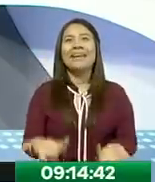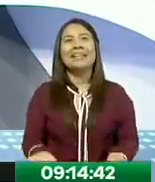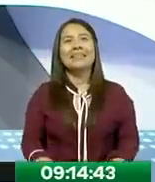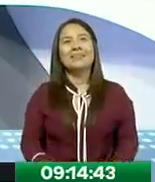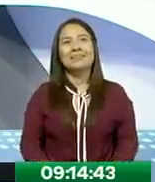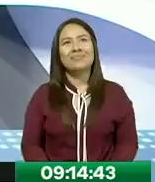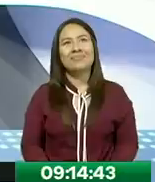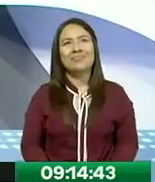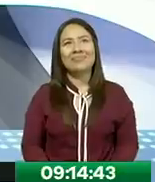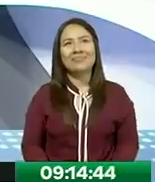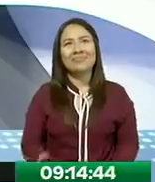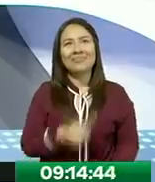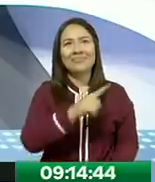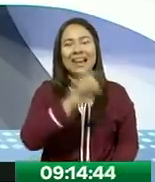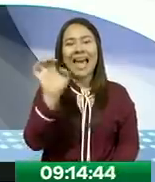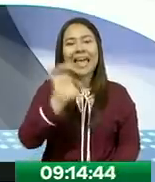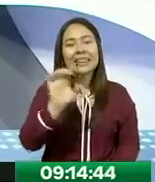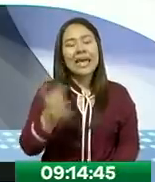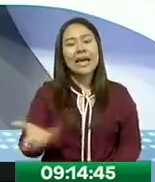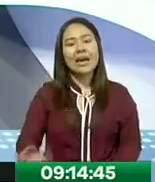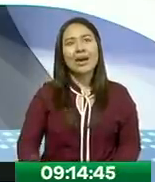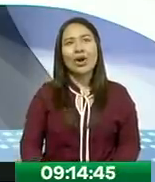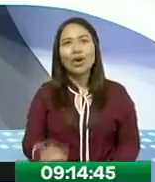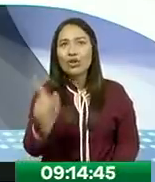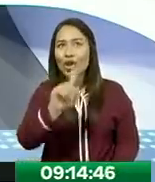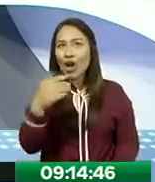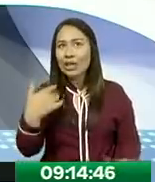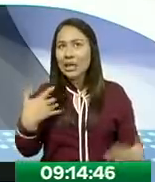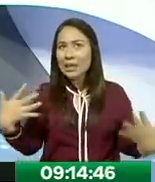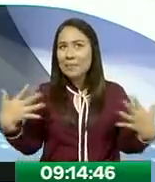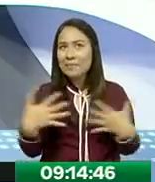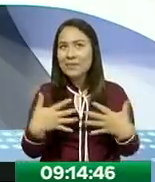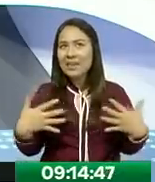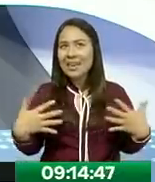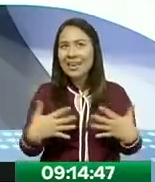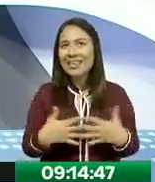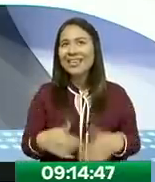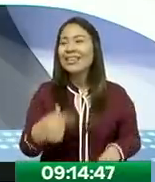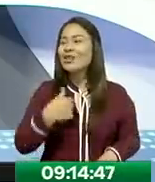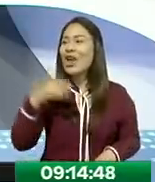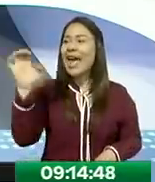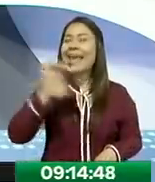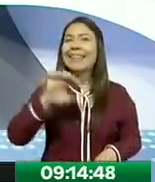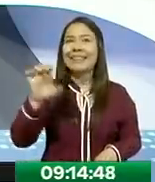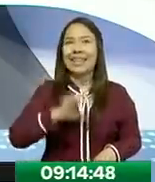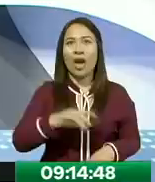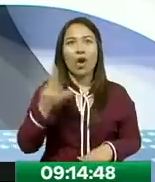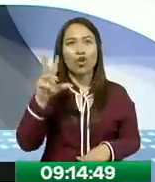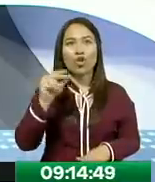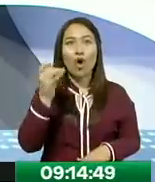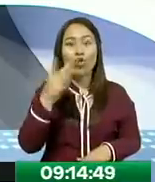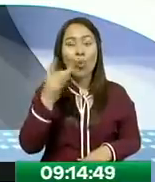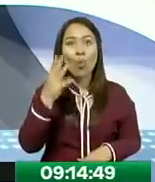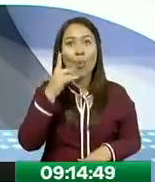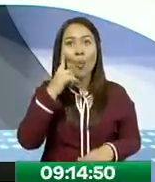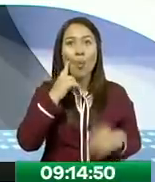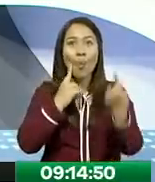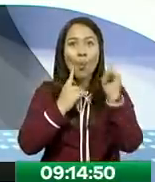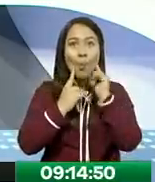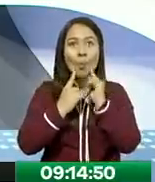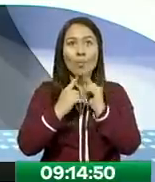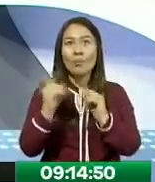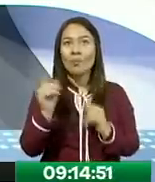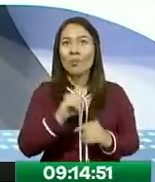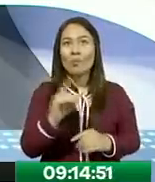Otra vez. Ya, porque no tiene miedo. En enero empiezo. ¿Qué? ¿No le dolió?